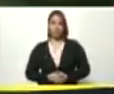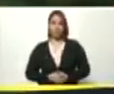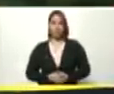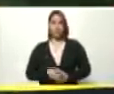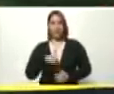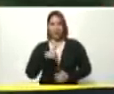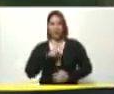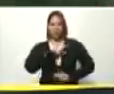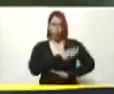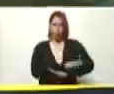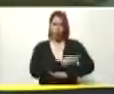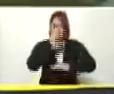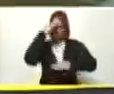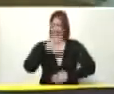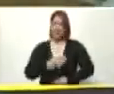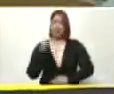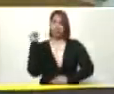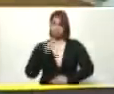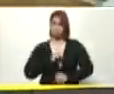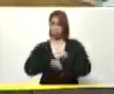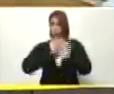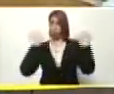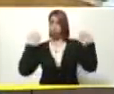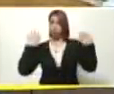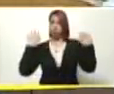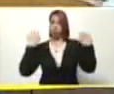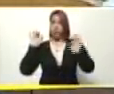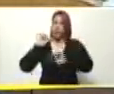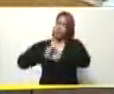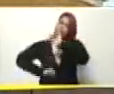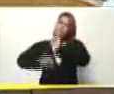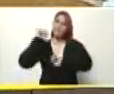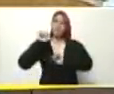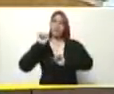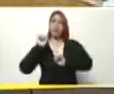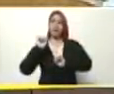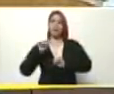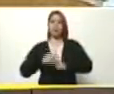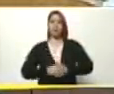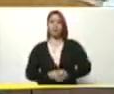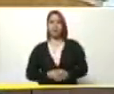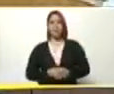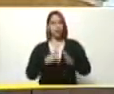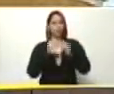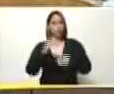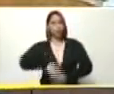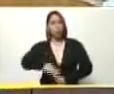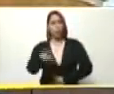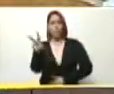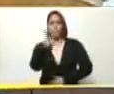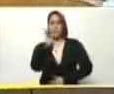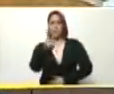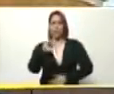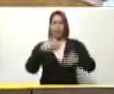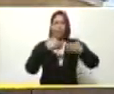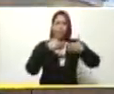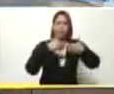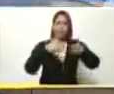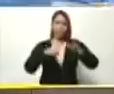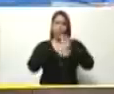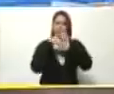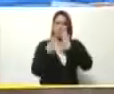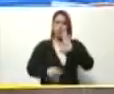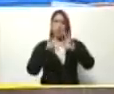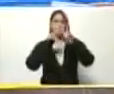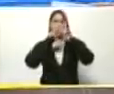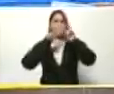militar? Claro que sí. Para defender palmo a palmo el territorio del país, para garantizar el derecho a la paz,